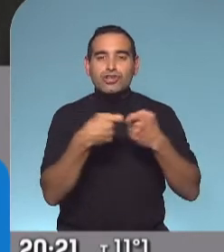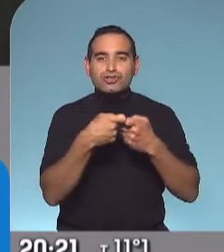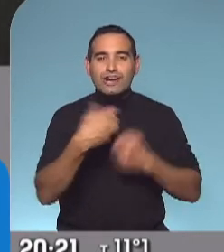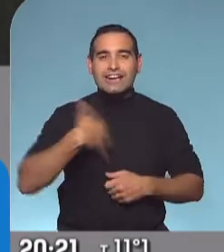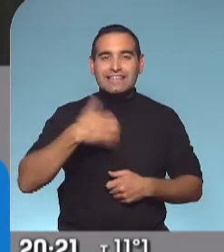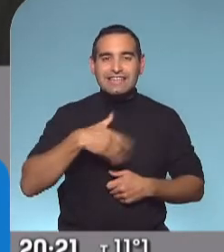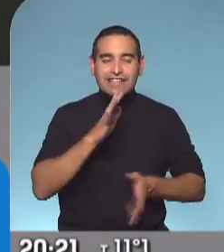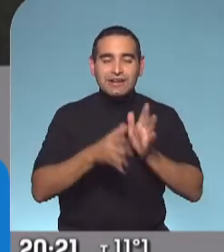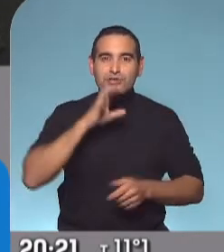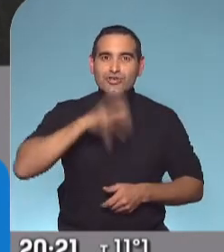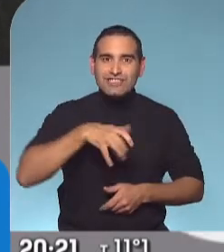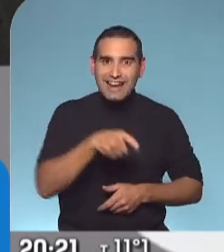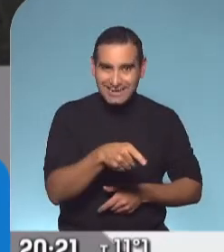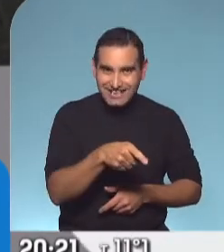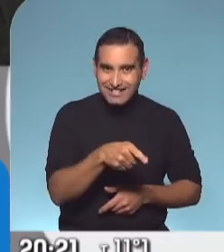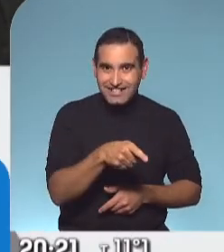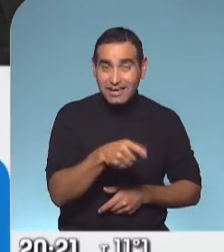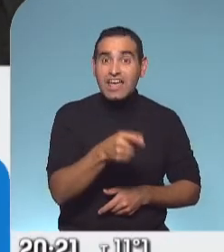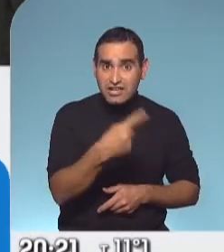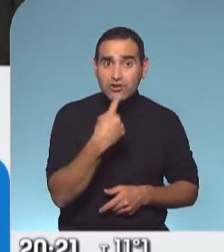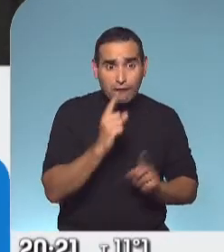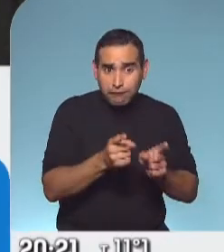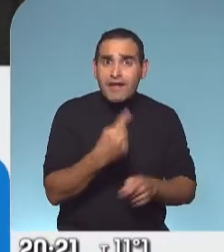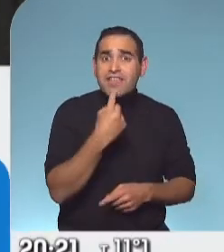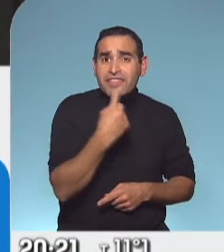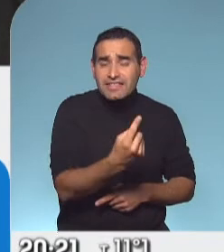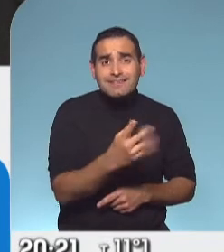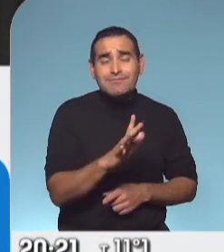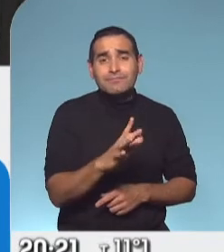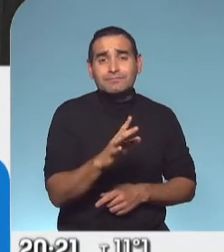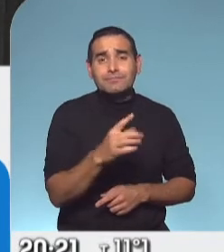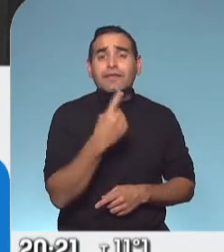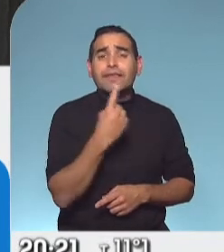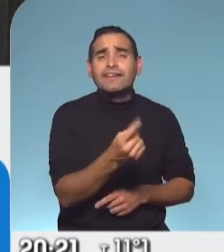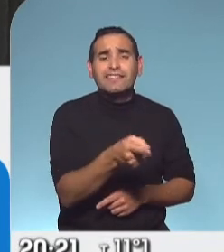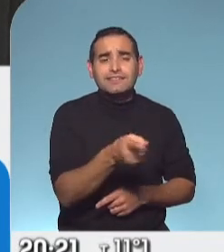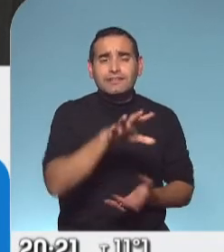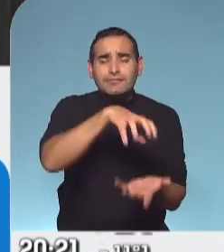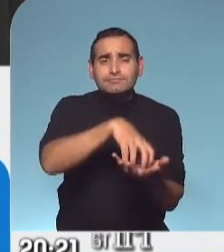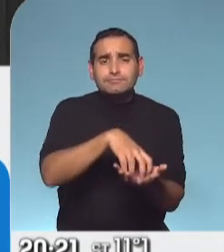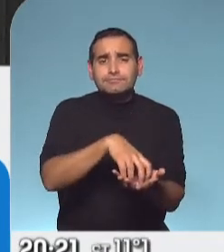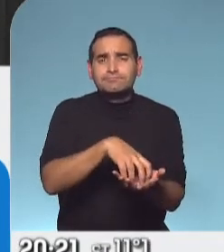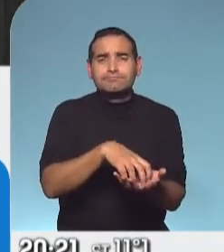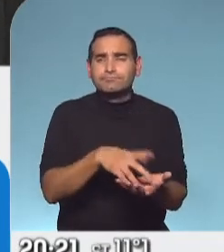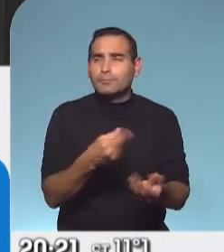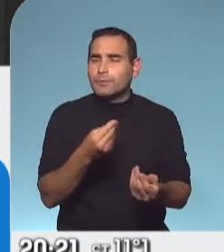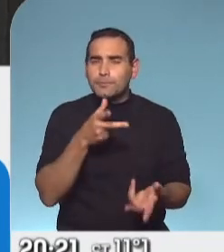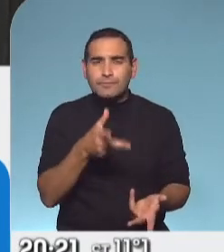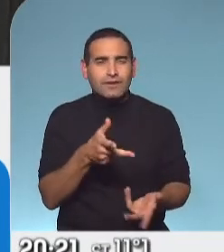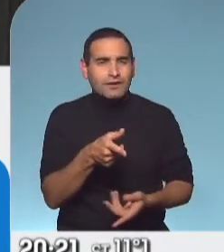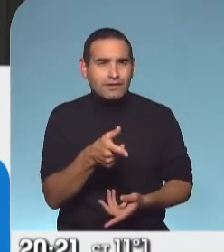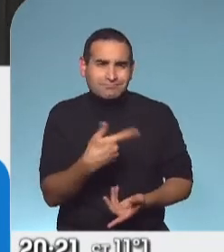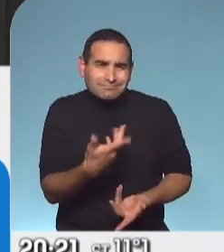de Hemoterapia. Claro, más grave que todavía. sigue diciendo, claro, que sigue diciendo esta cosa, ¿cómo te puedo decir?